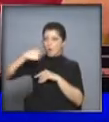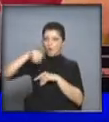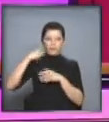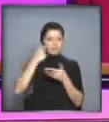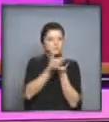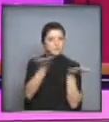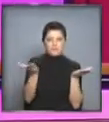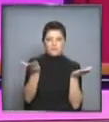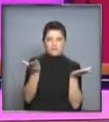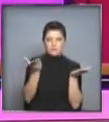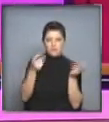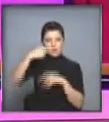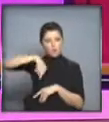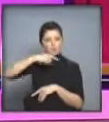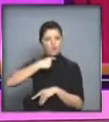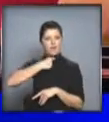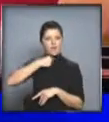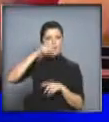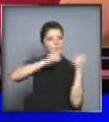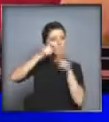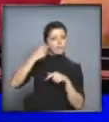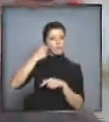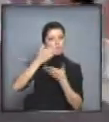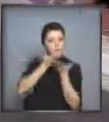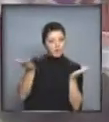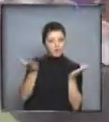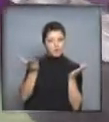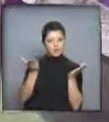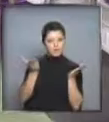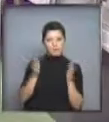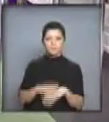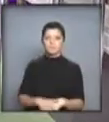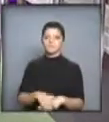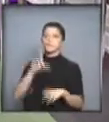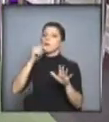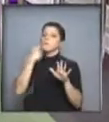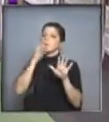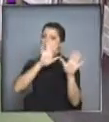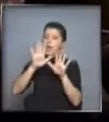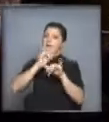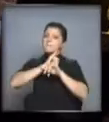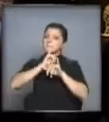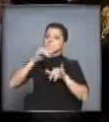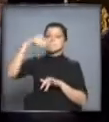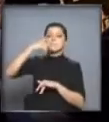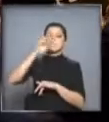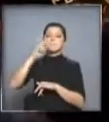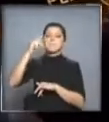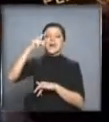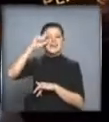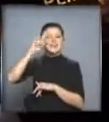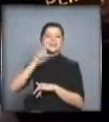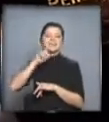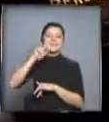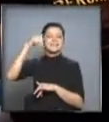nuestra propia voluntad, porque nosotros queremos ser visibles. ¿Puedo decir algo? La palabra marketing no es algo malo, ¿eh? No, pero para igual que también tengan en claro, porque a lo mejor